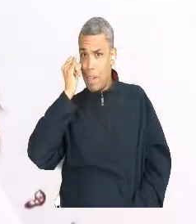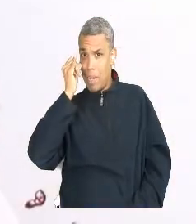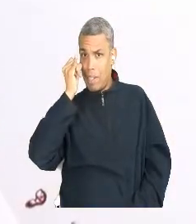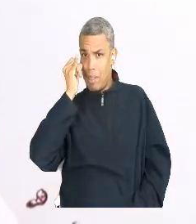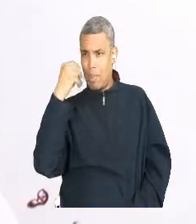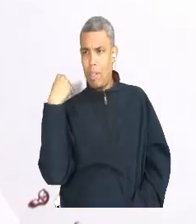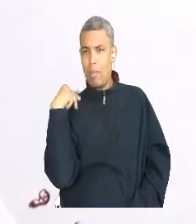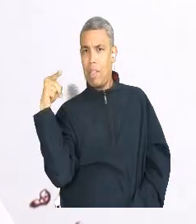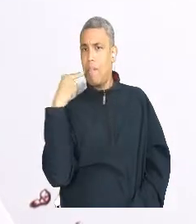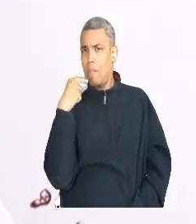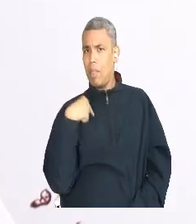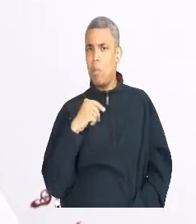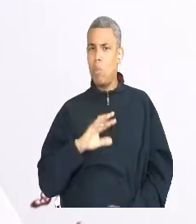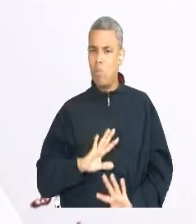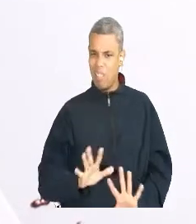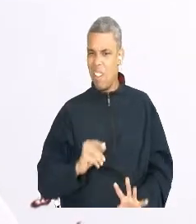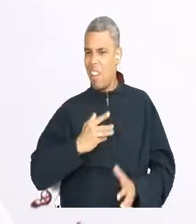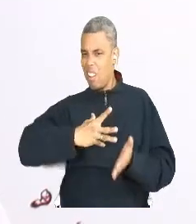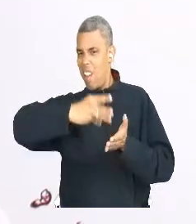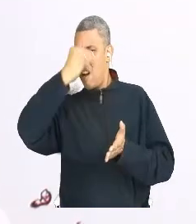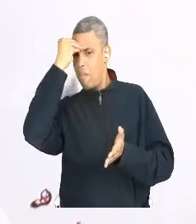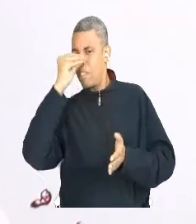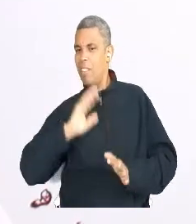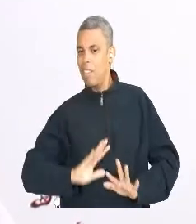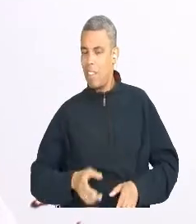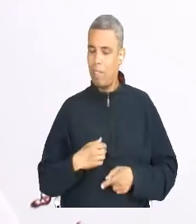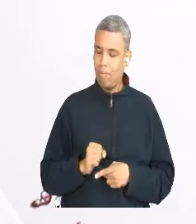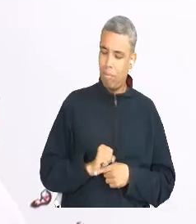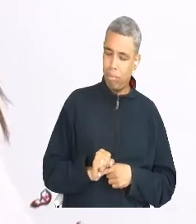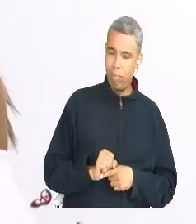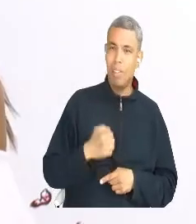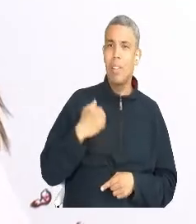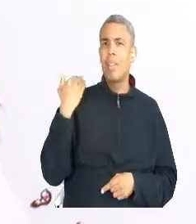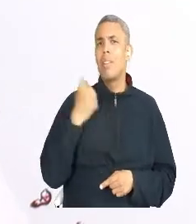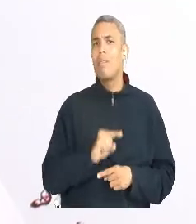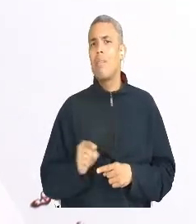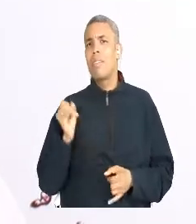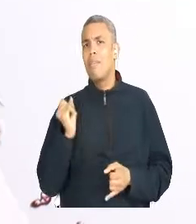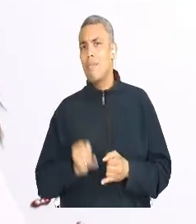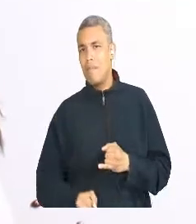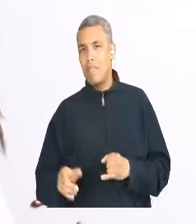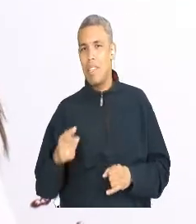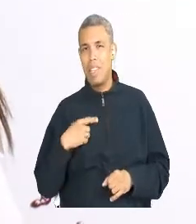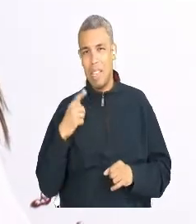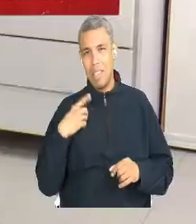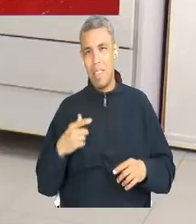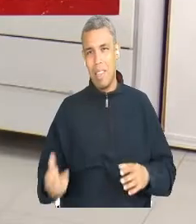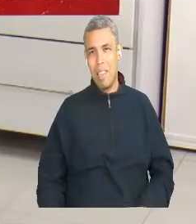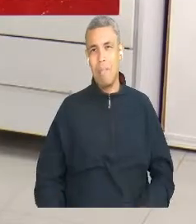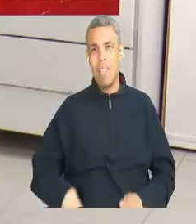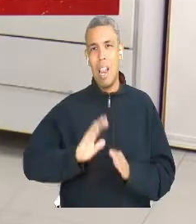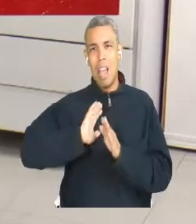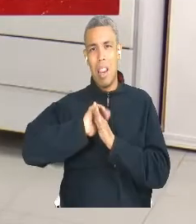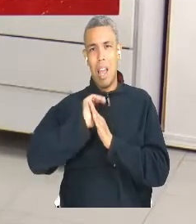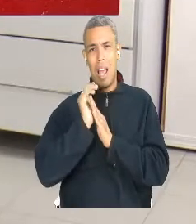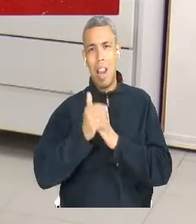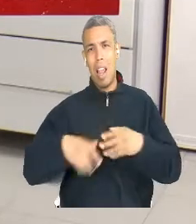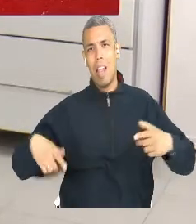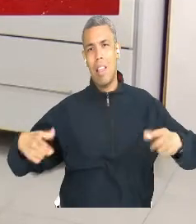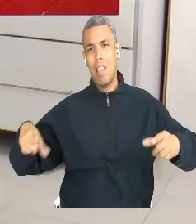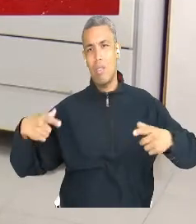el rollito primaveral frito, sí, y mi querida Paulita preparó la tortilla española. Sí, así aquí Paulita es nuestra